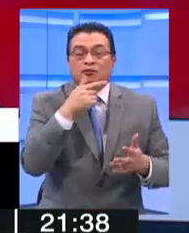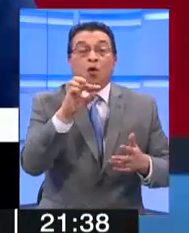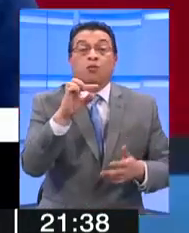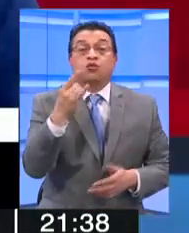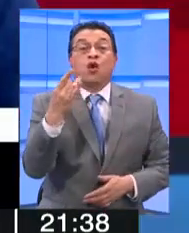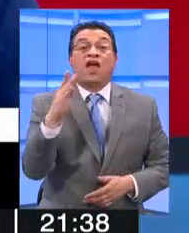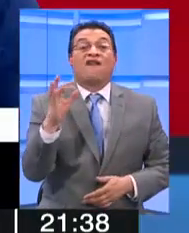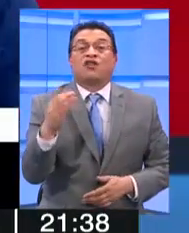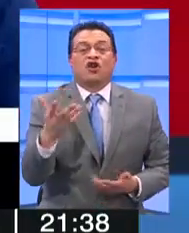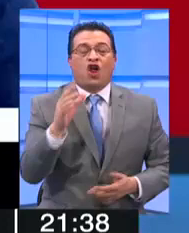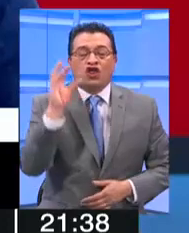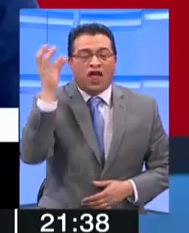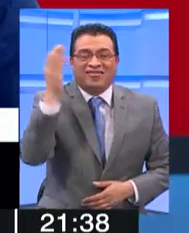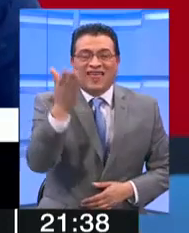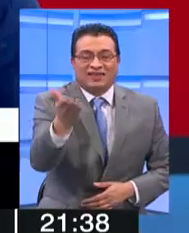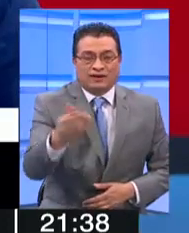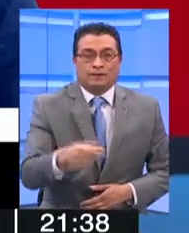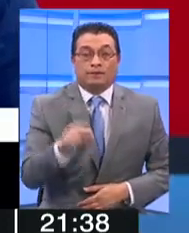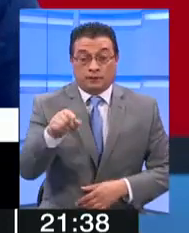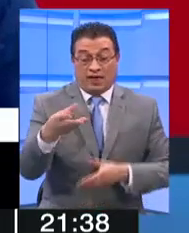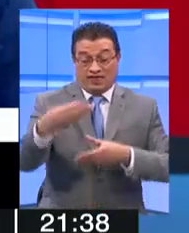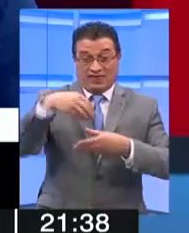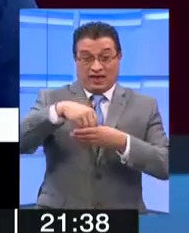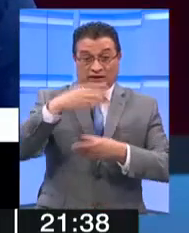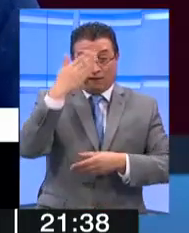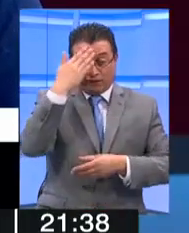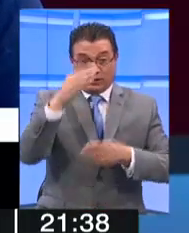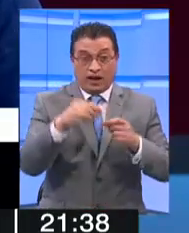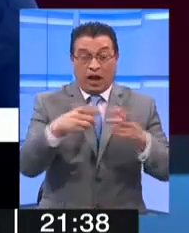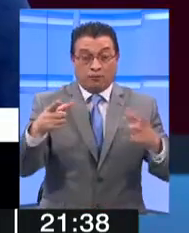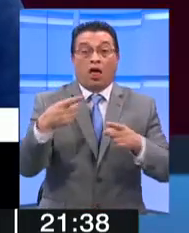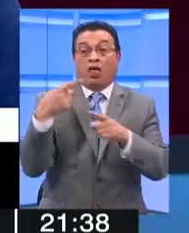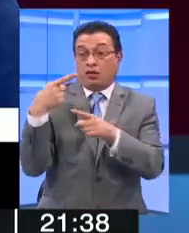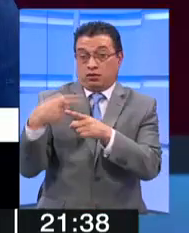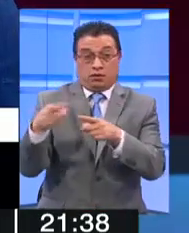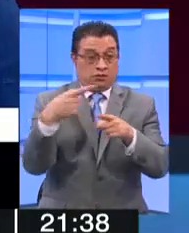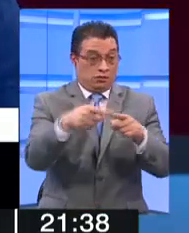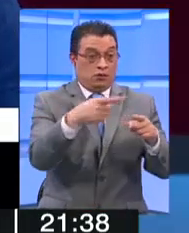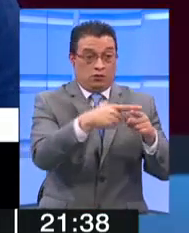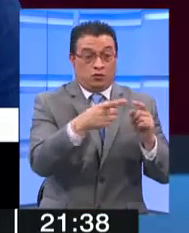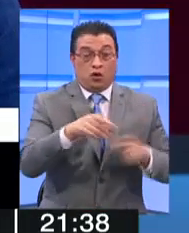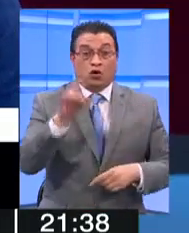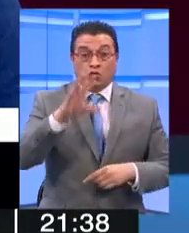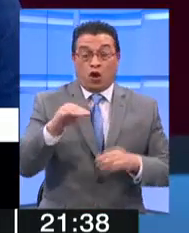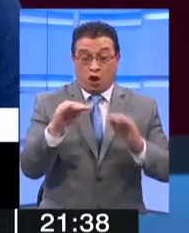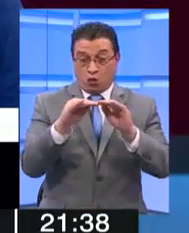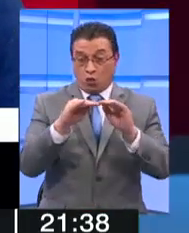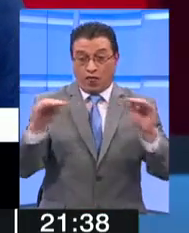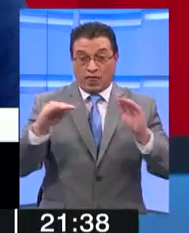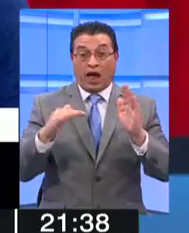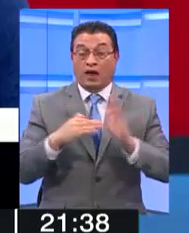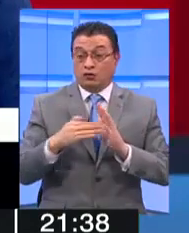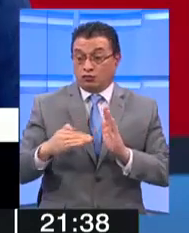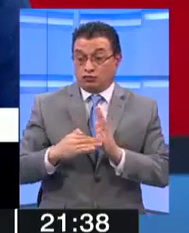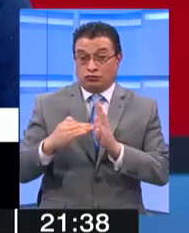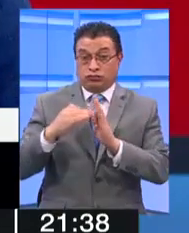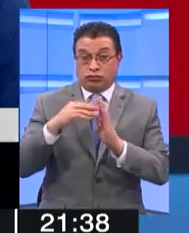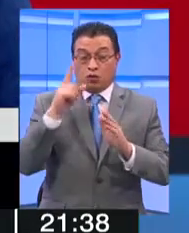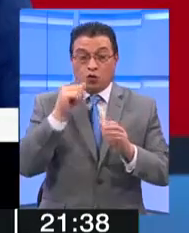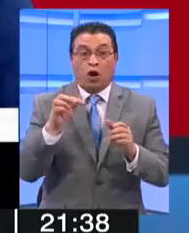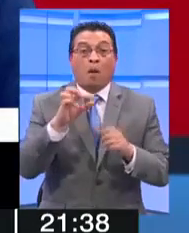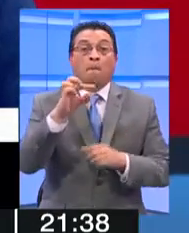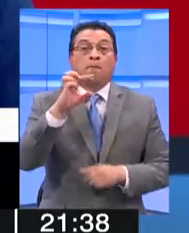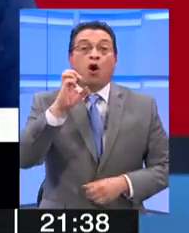estas elecciones? Yo creo que hay, dentro del Frente Amplio hay muchas realidades distintas. No podríamos decir que lo del Partido de Igualdad, que crece al alero de